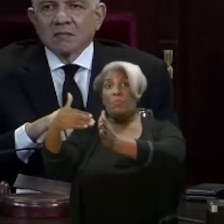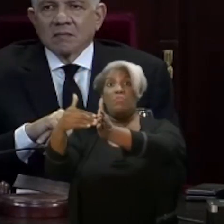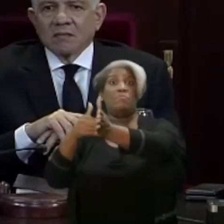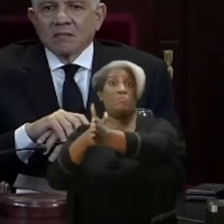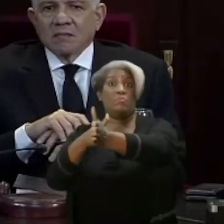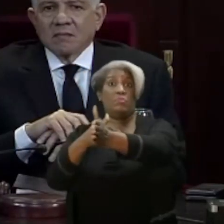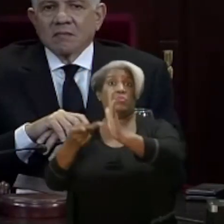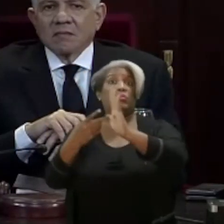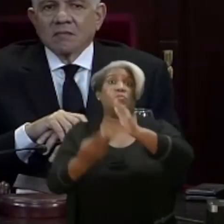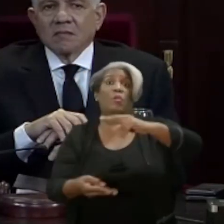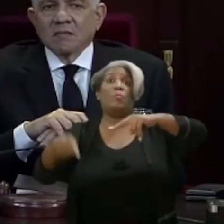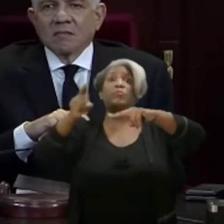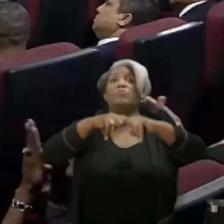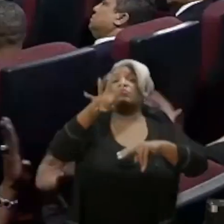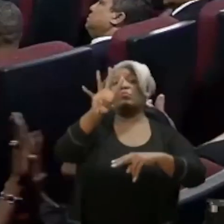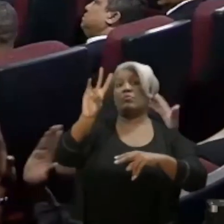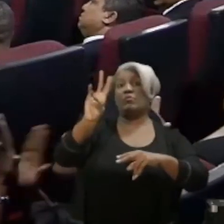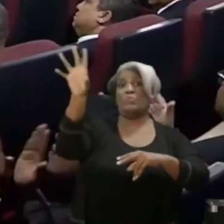del 46%.